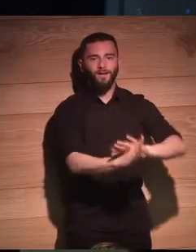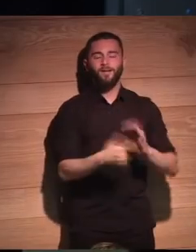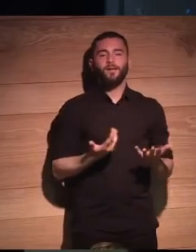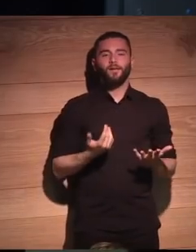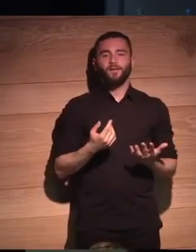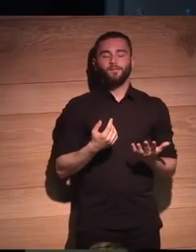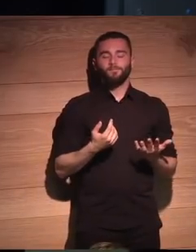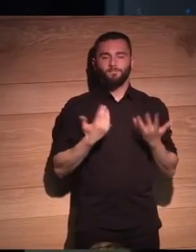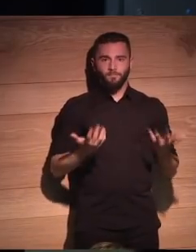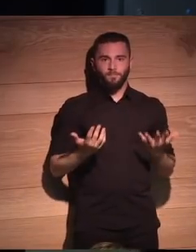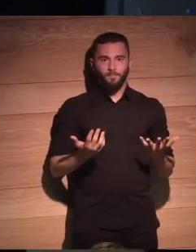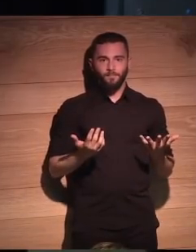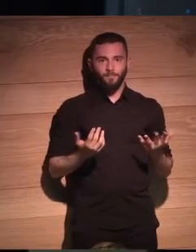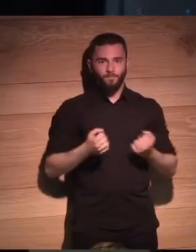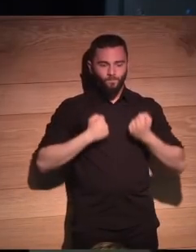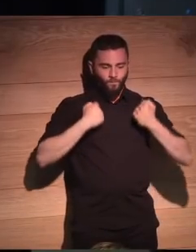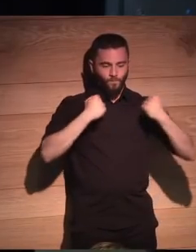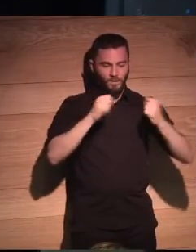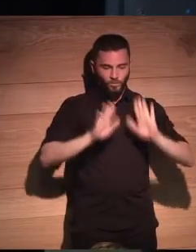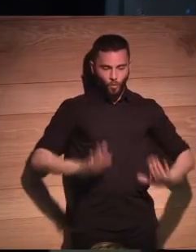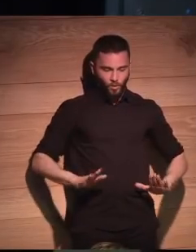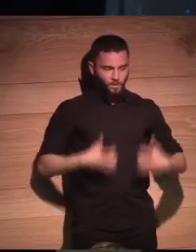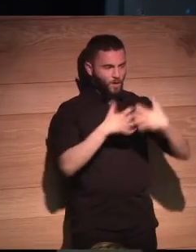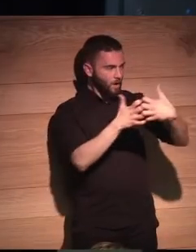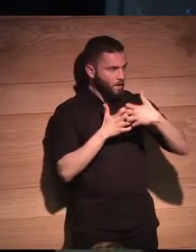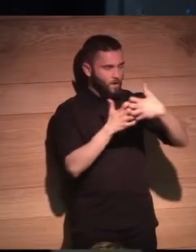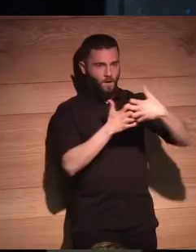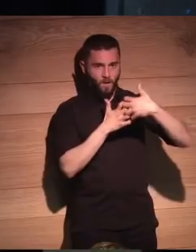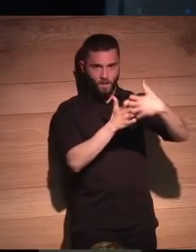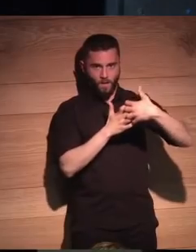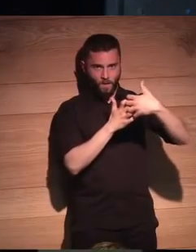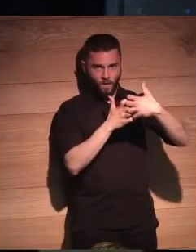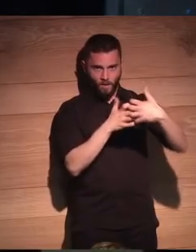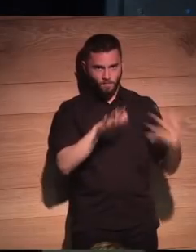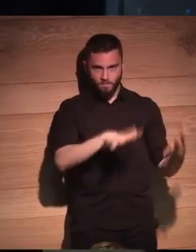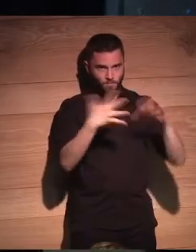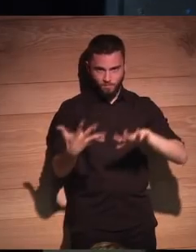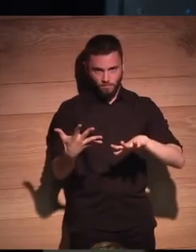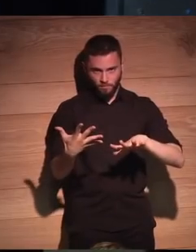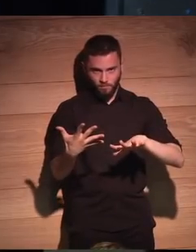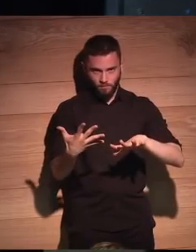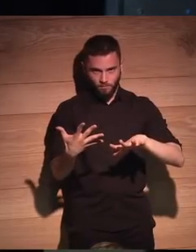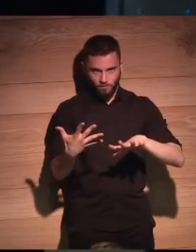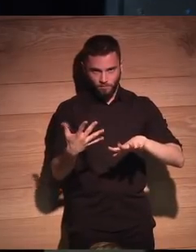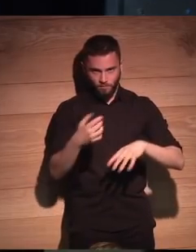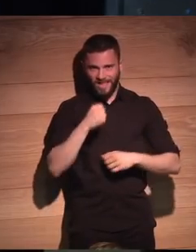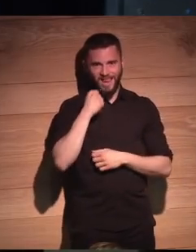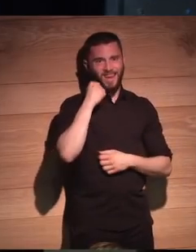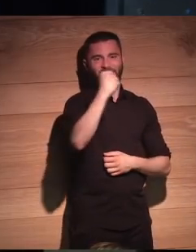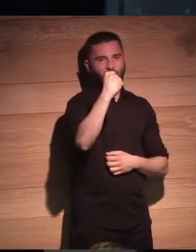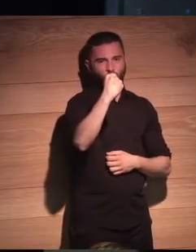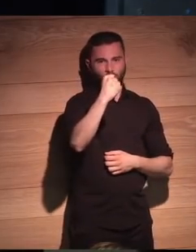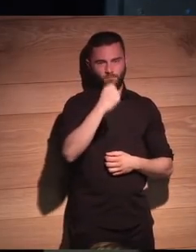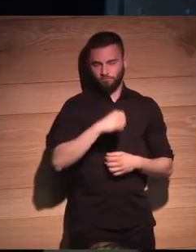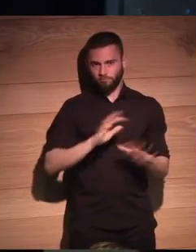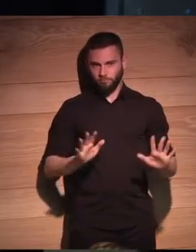decir, pero sigue con sus últimas fuerzas combatiendo eso que le hemos, ¿no? Es lo que lo convierte en leyenda, en arquetipo, en héroe para la posteridad. Tiene que